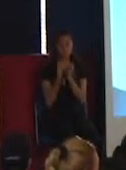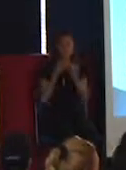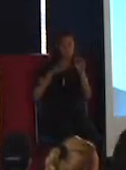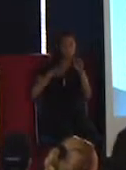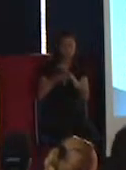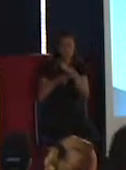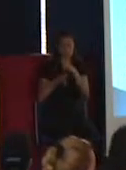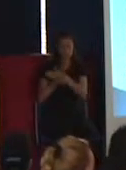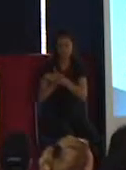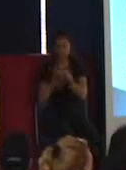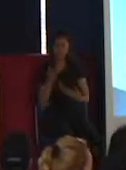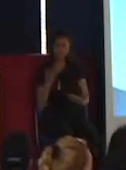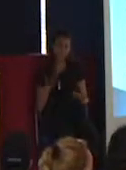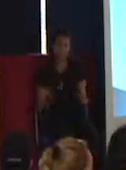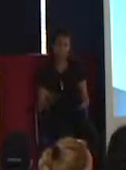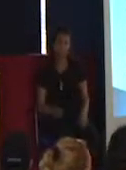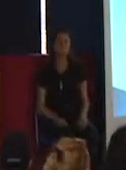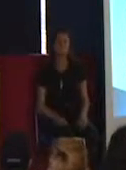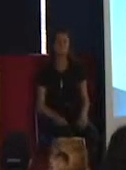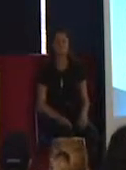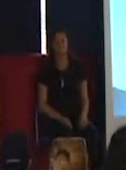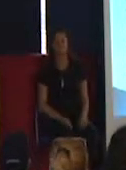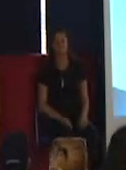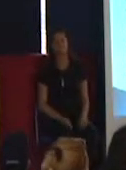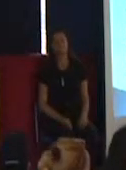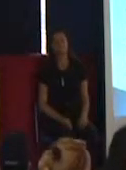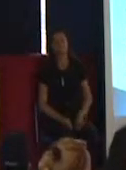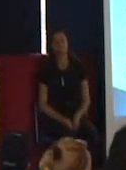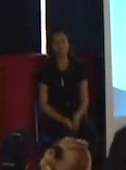¿Qué quiere decir ello?